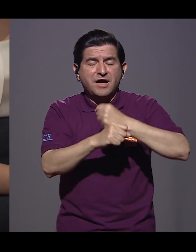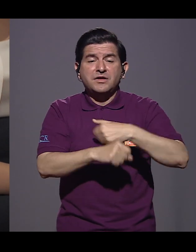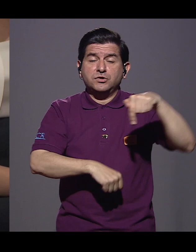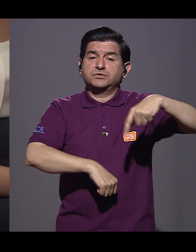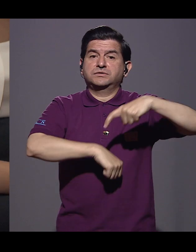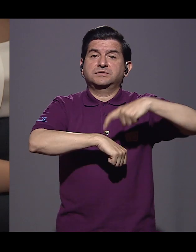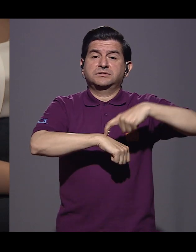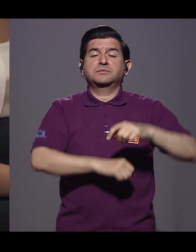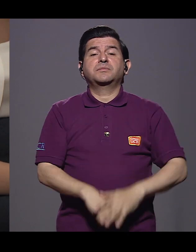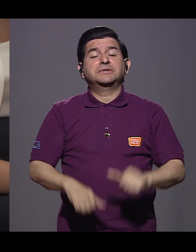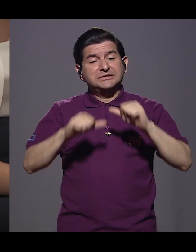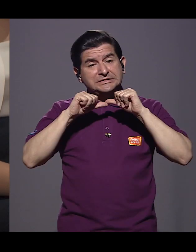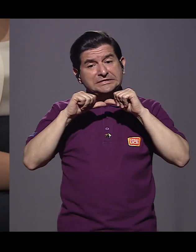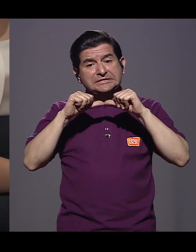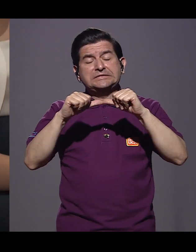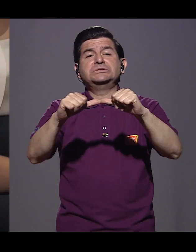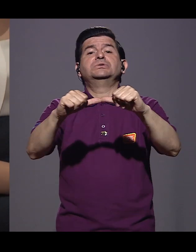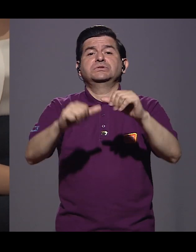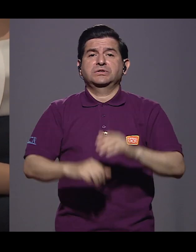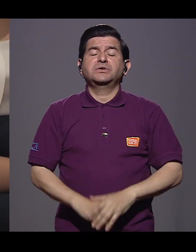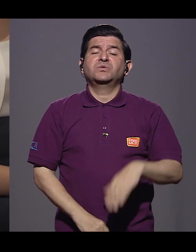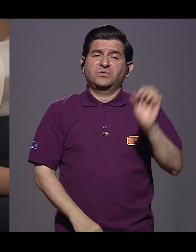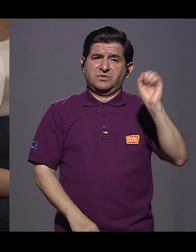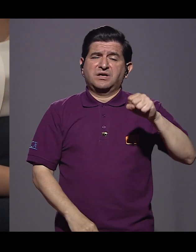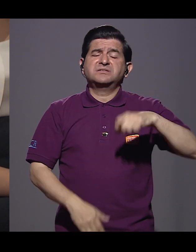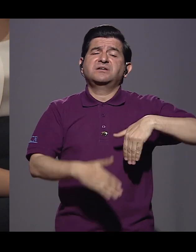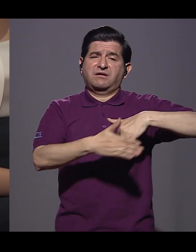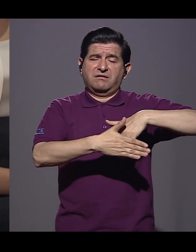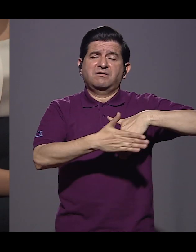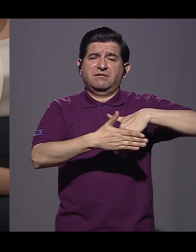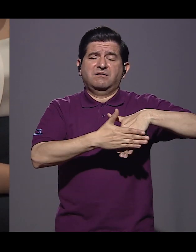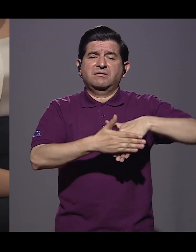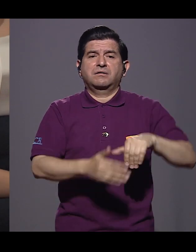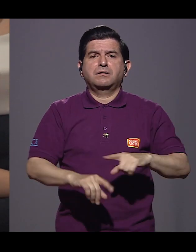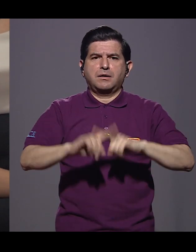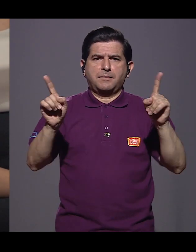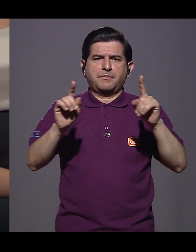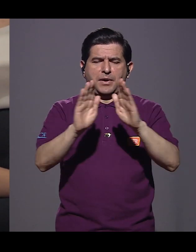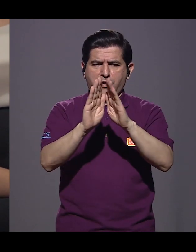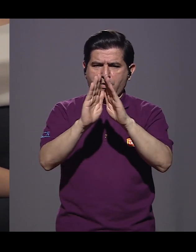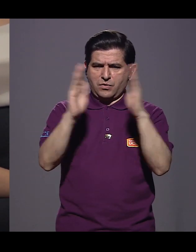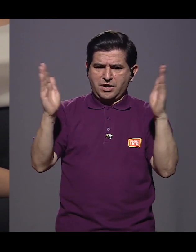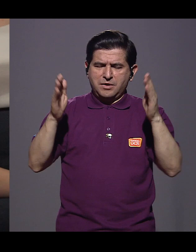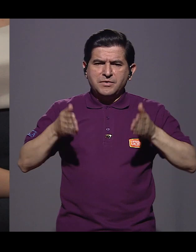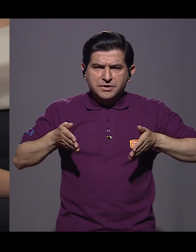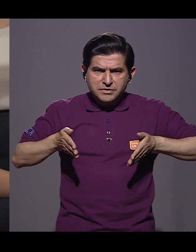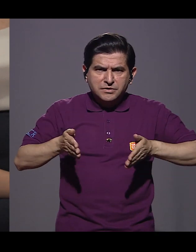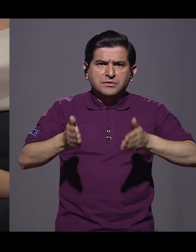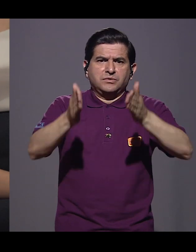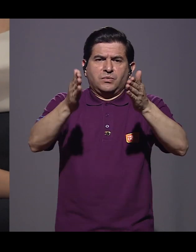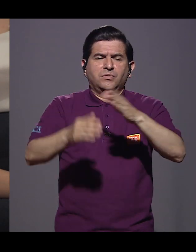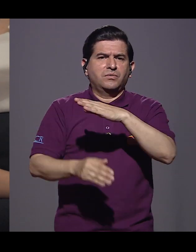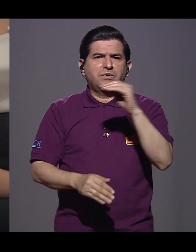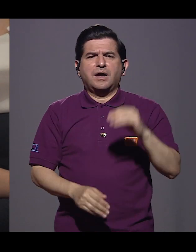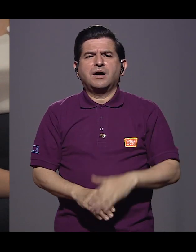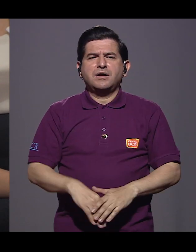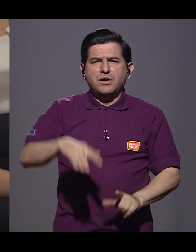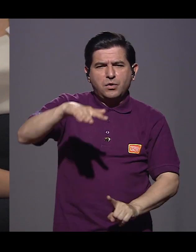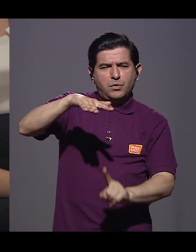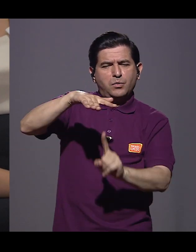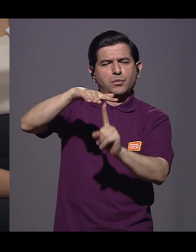al día de hoy, aunque sigue siendo una barrera, pues se va abriendo camino y se va viendo, se